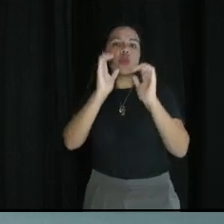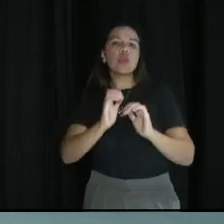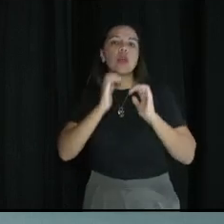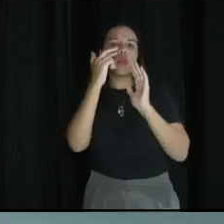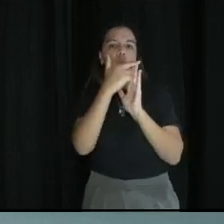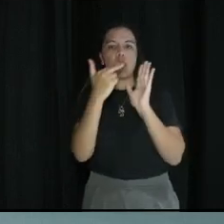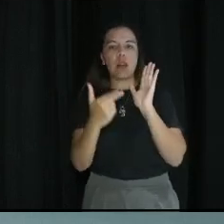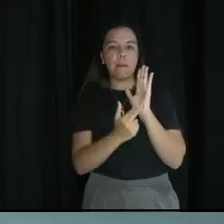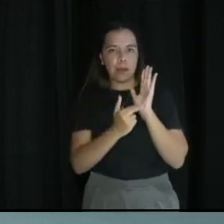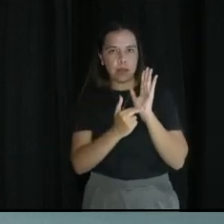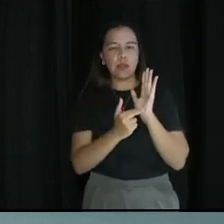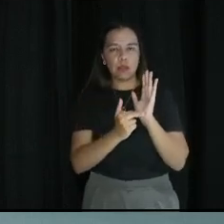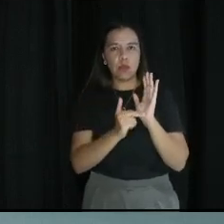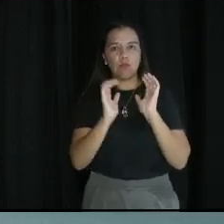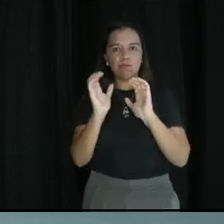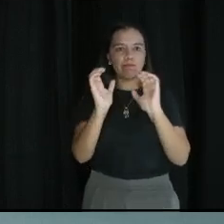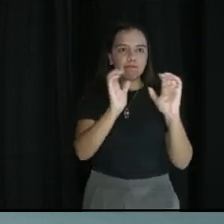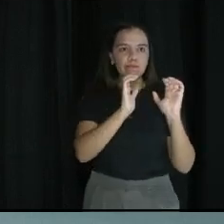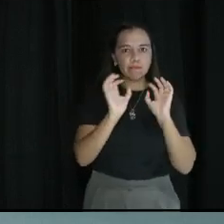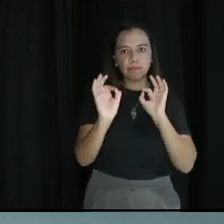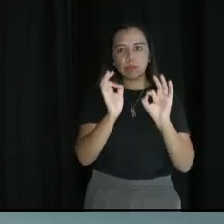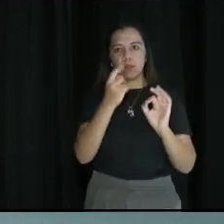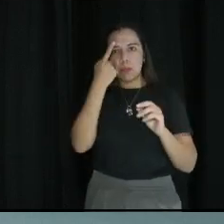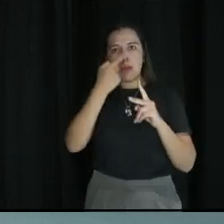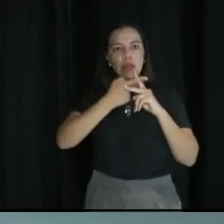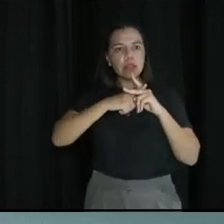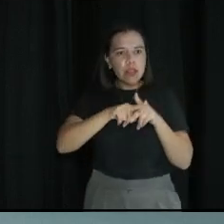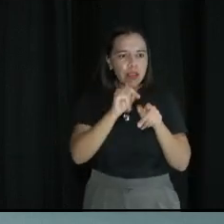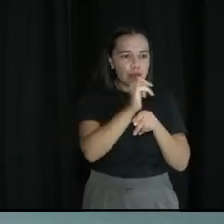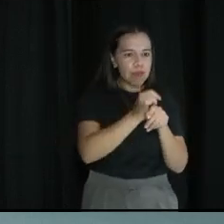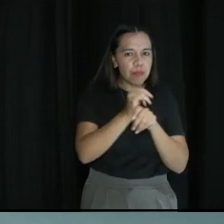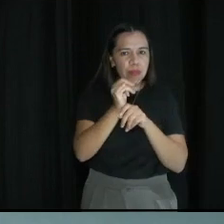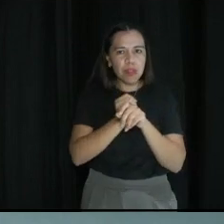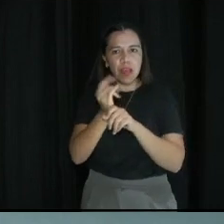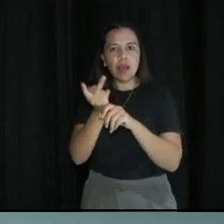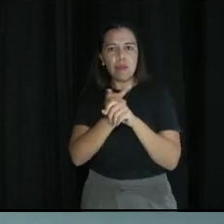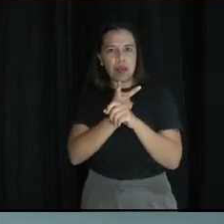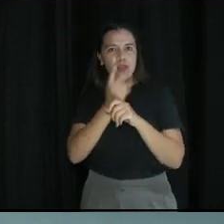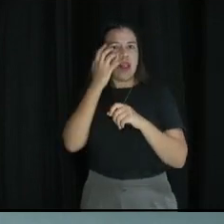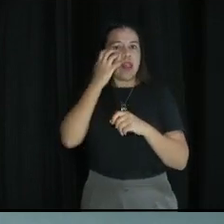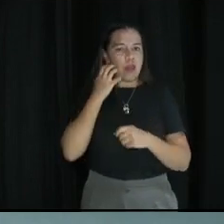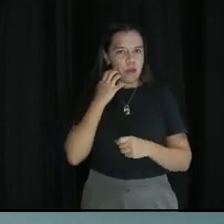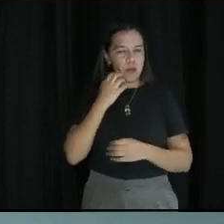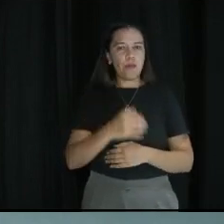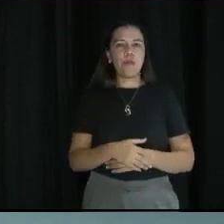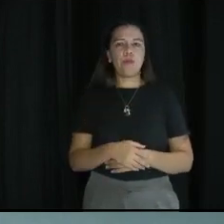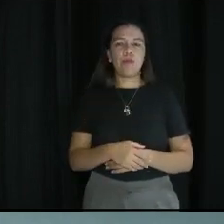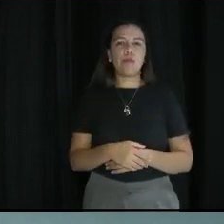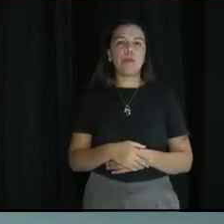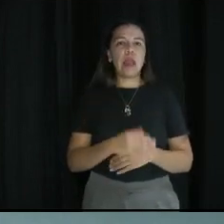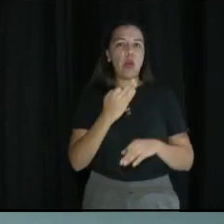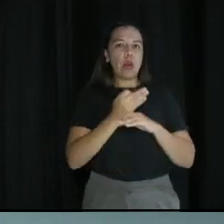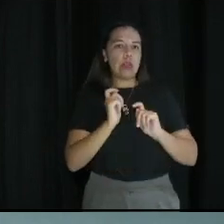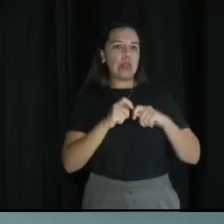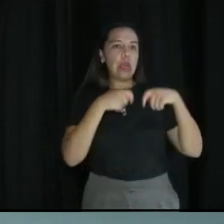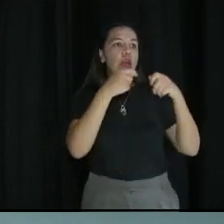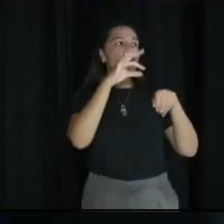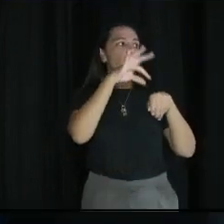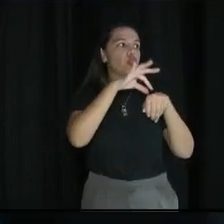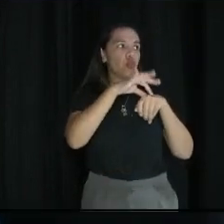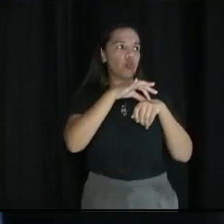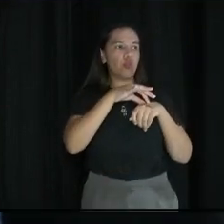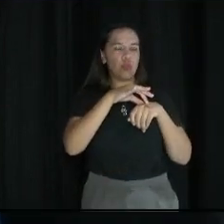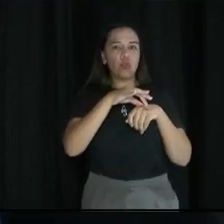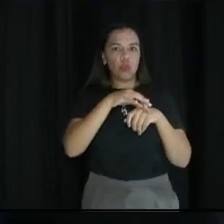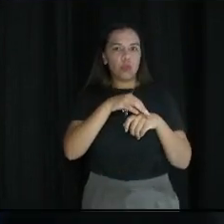cirugía, para poder iniciar nosotros con nuestra investigación. Si me lo permiten, le voy a ceder la palabra al médico Izmir,